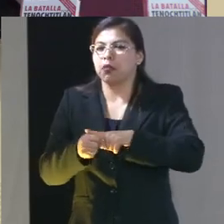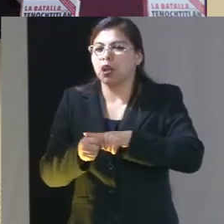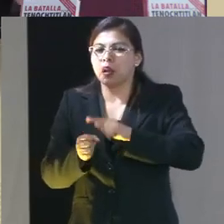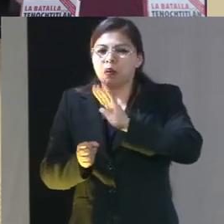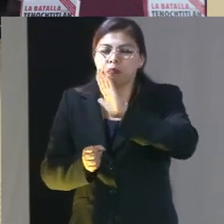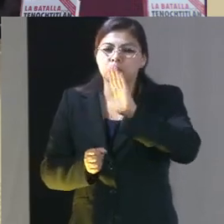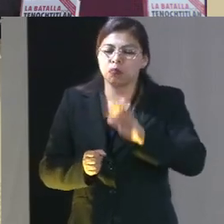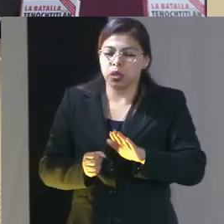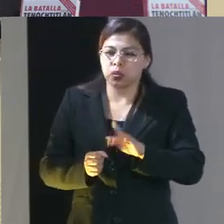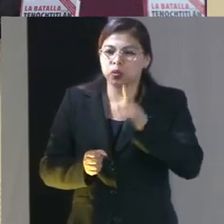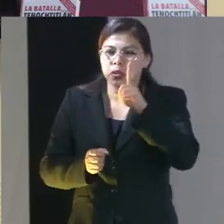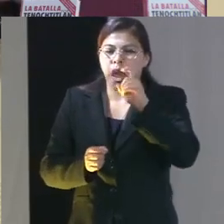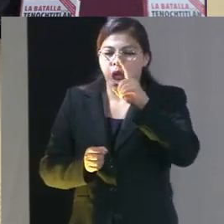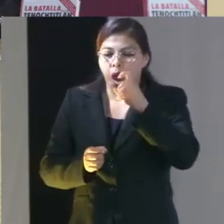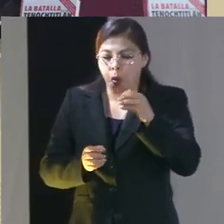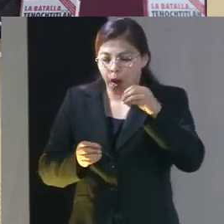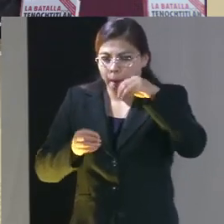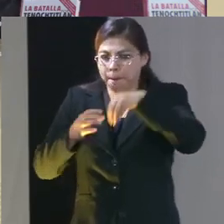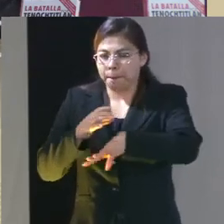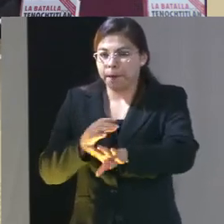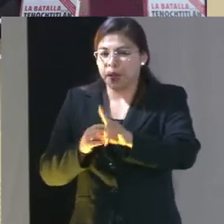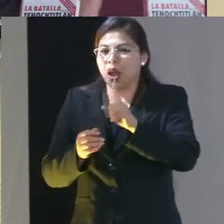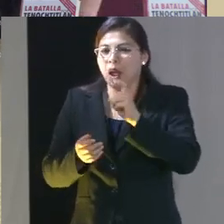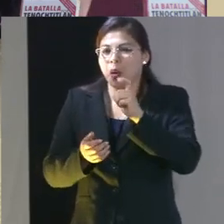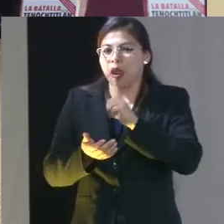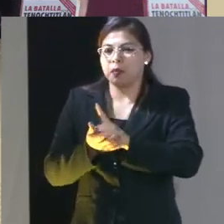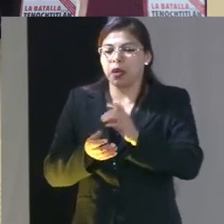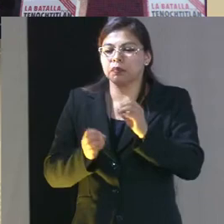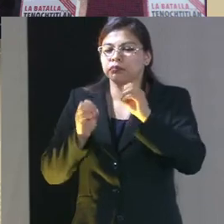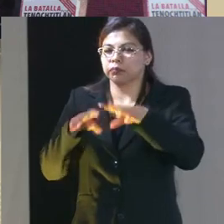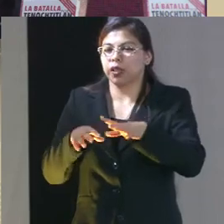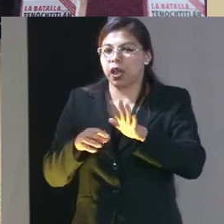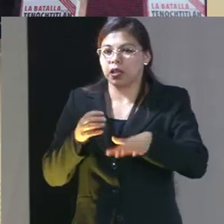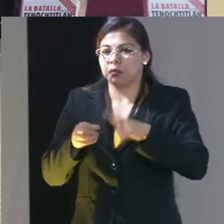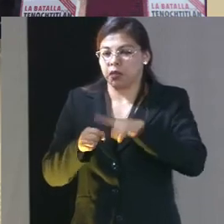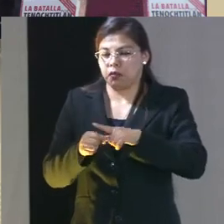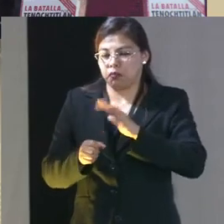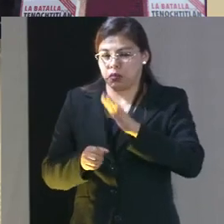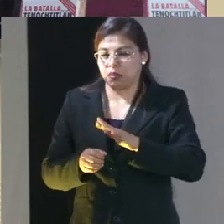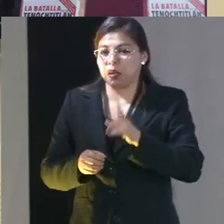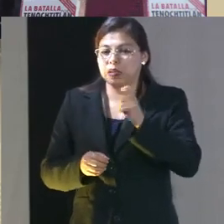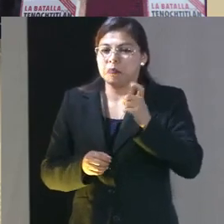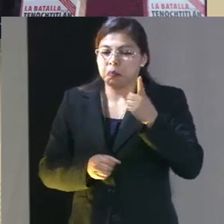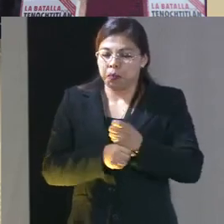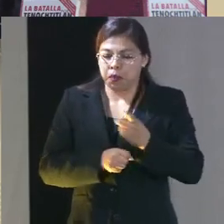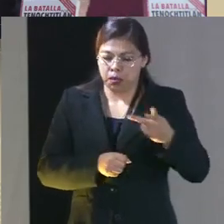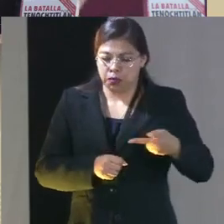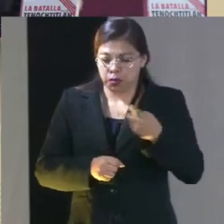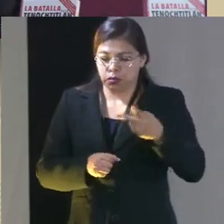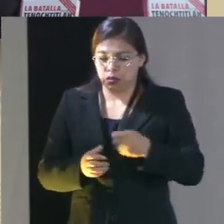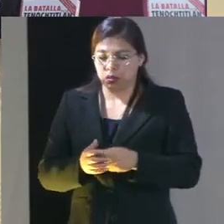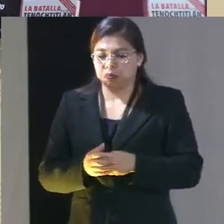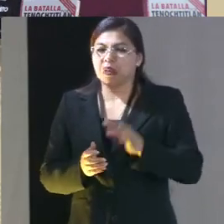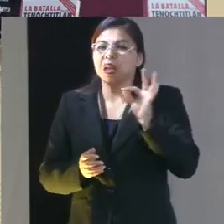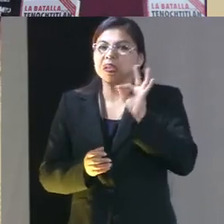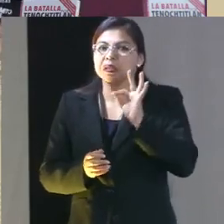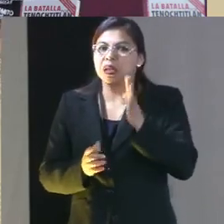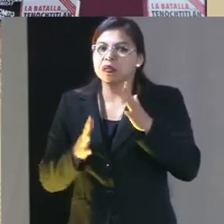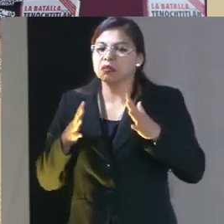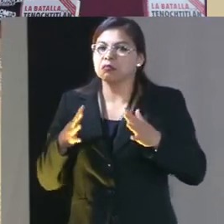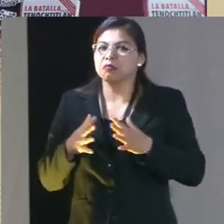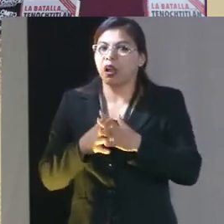los pozos de la ciudad sitiada? Esa es una primera pregunta. Si cabe la posibilidad de guerra